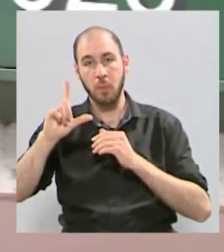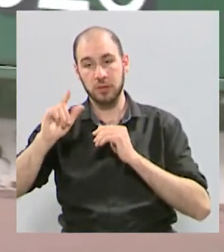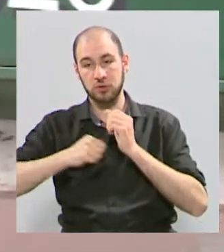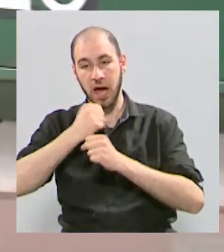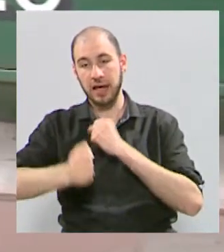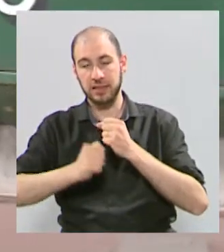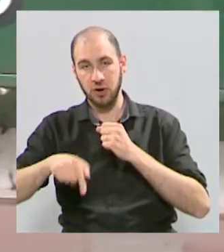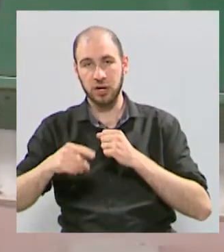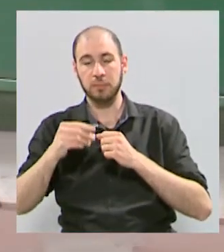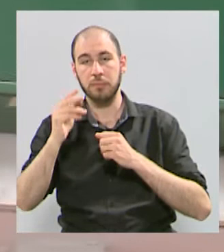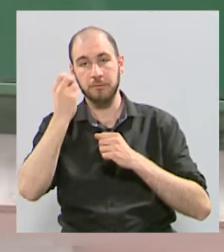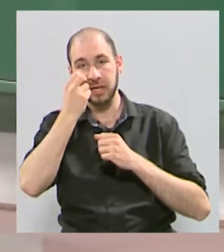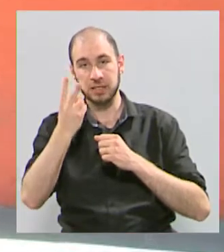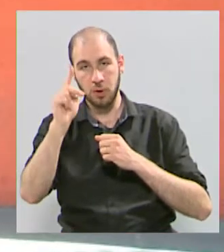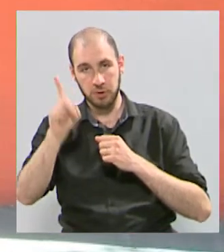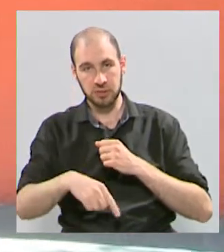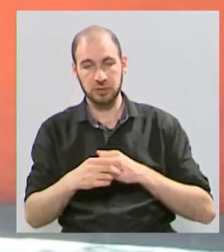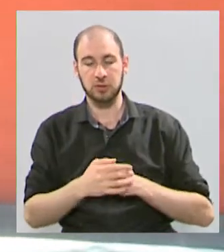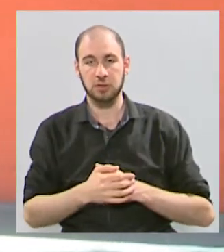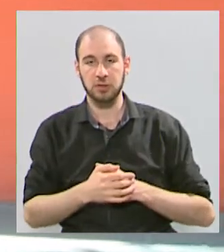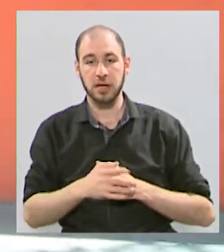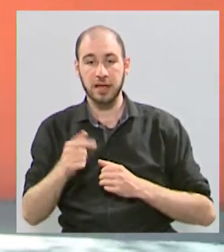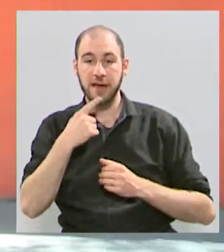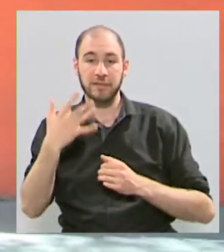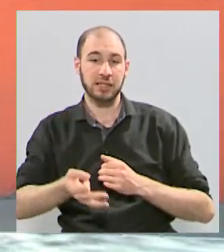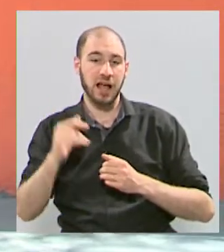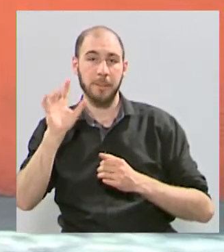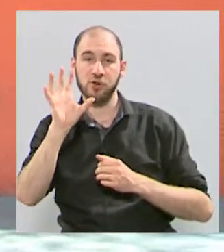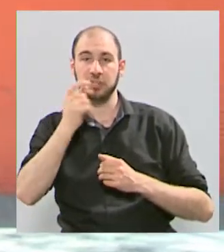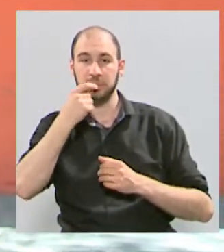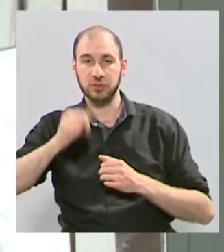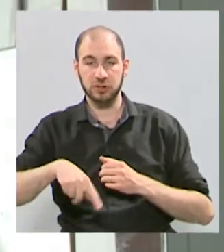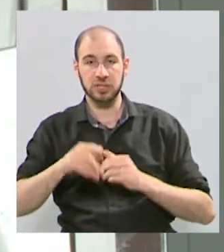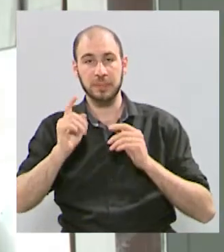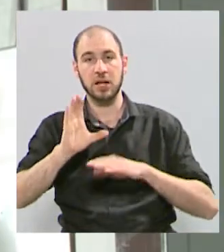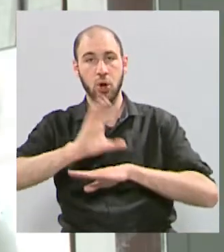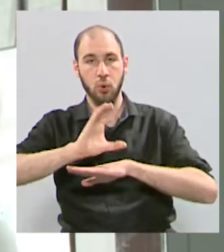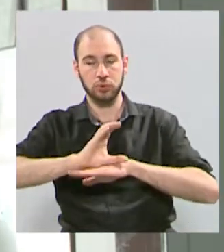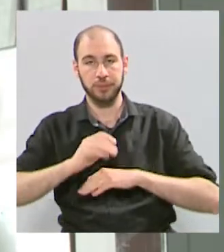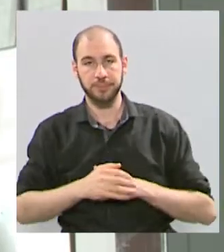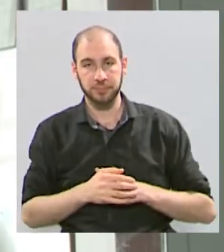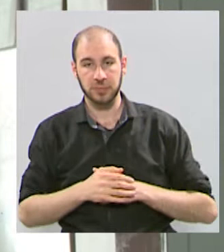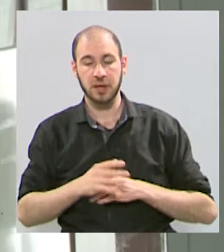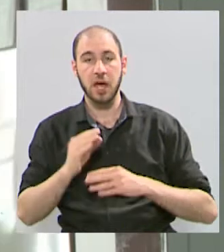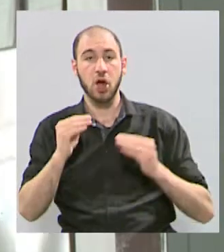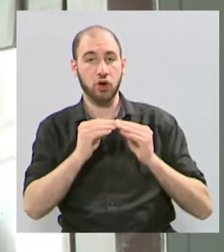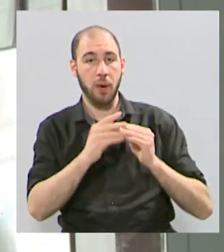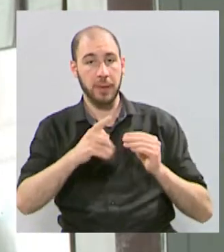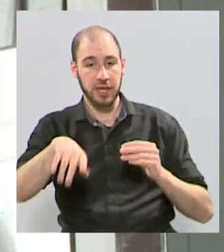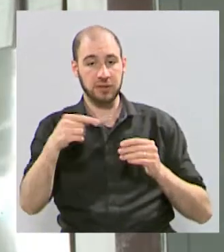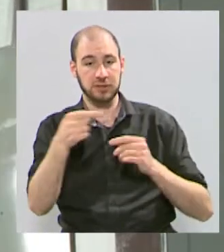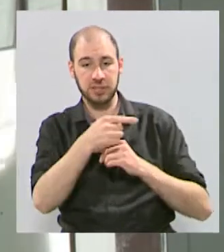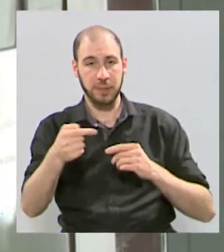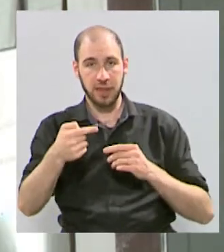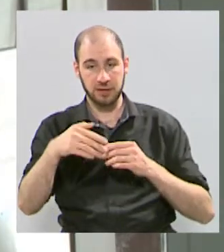hoy está superando el 22%. Bien, esta es la realidad que tenemos en la provincia de Mendoza y en Cuyo. Por ende, los compañeros en estas